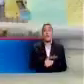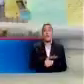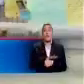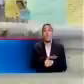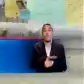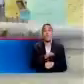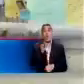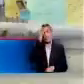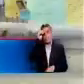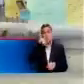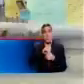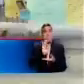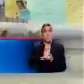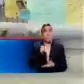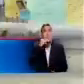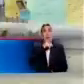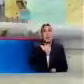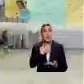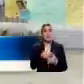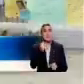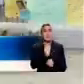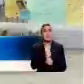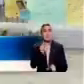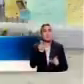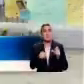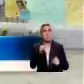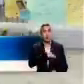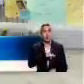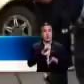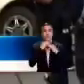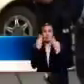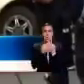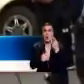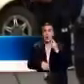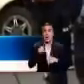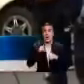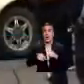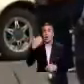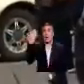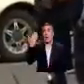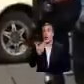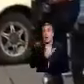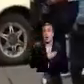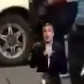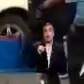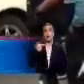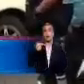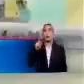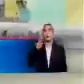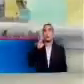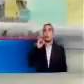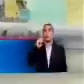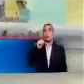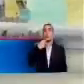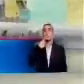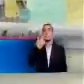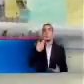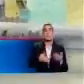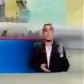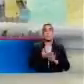hasta el hospital del iess de manta han llegado funcionarios del gatt municipal familiares y amigos del alcalde agustín intriago se habla de un